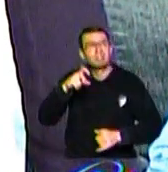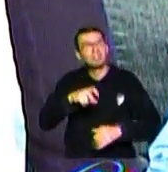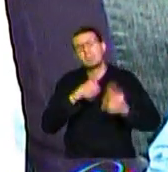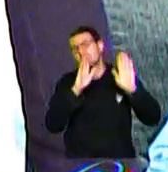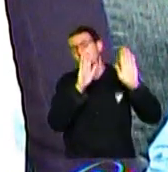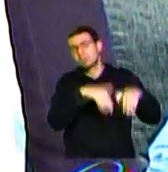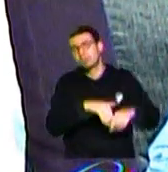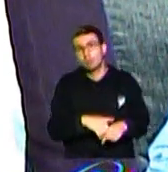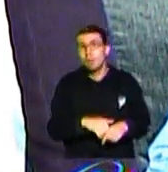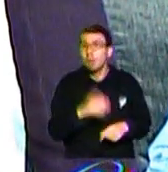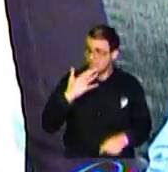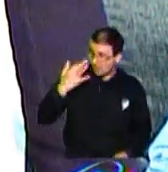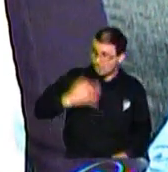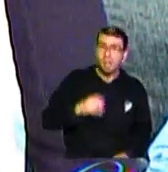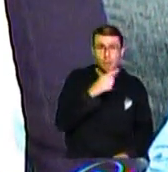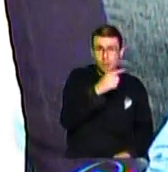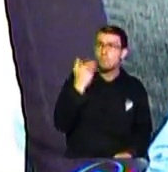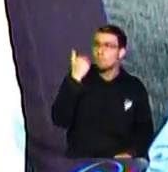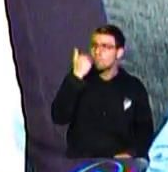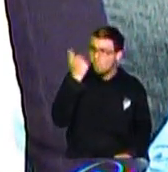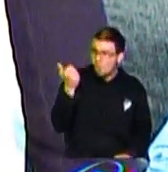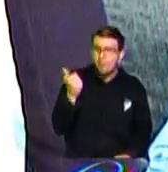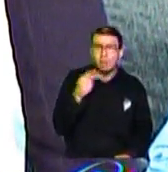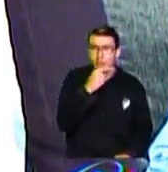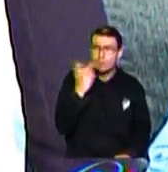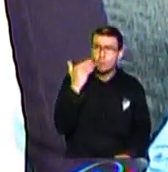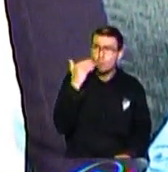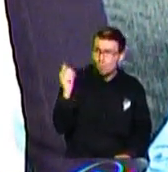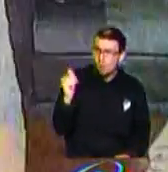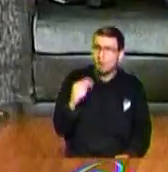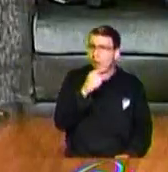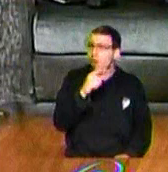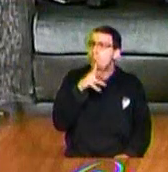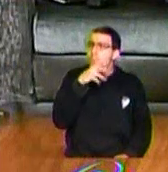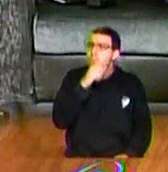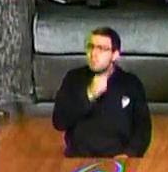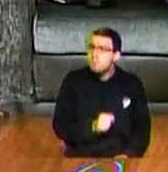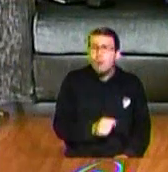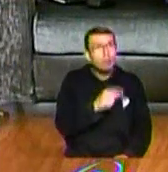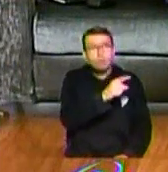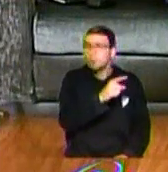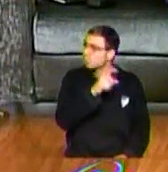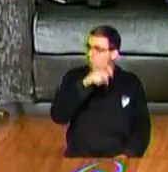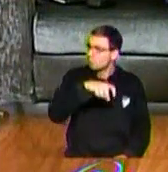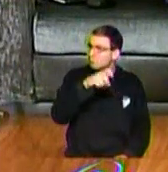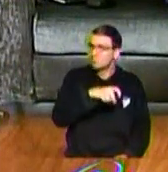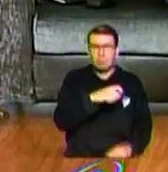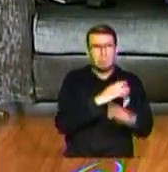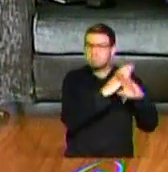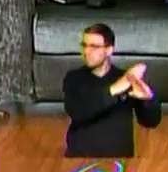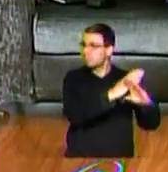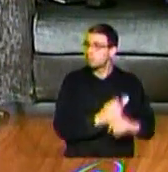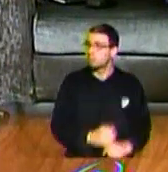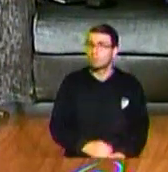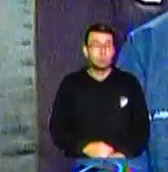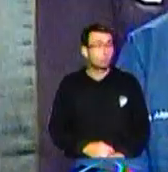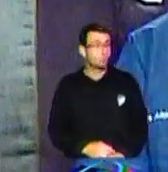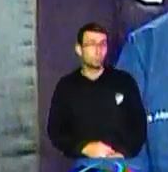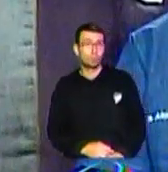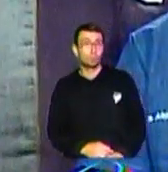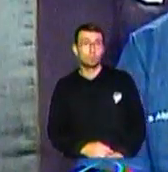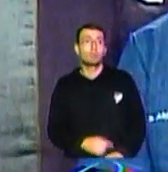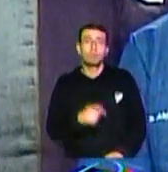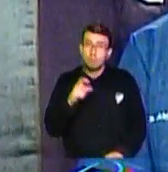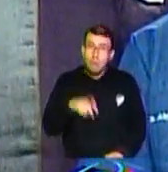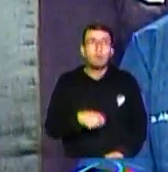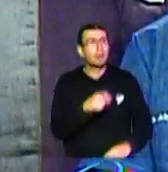sus preventivos, exámenes de colposcopia y citología? No, de hecho, ni en la práctica